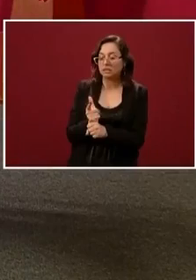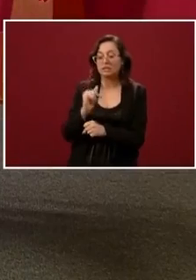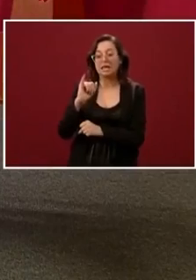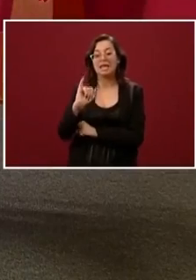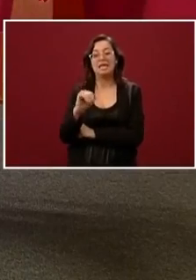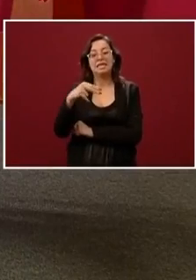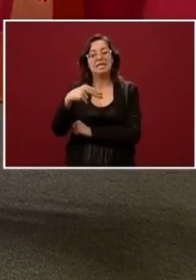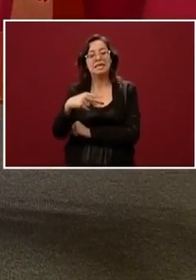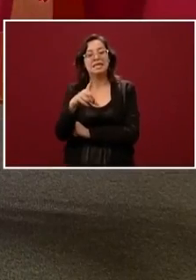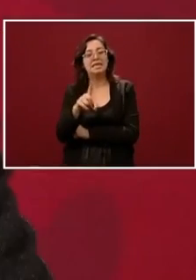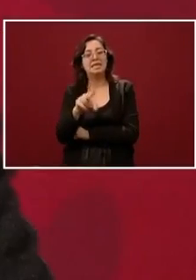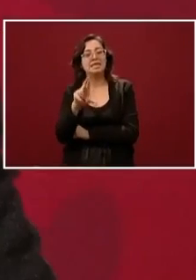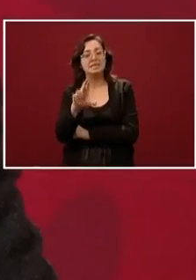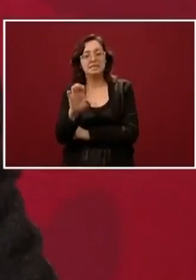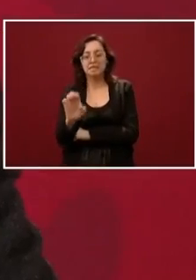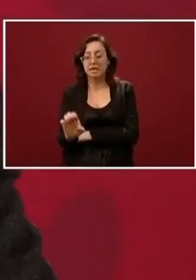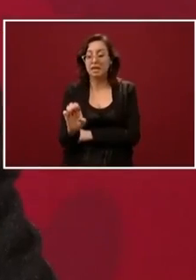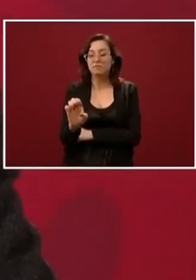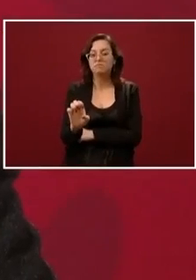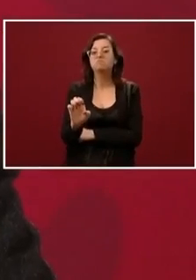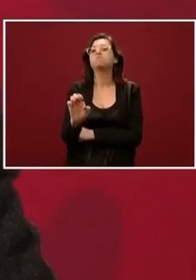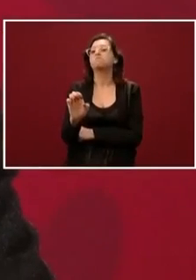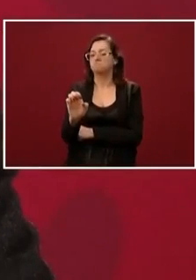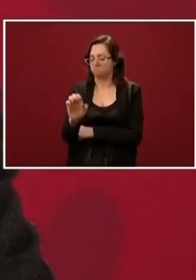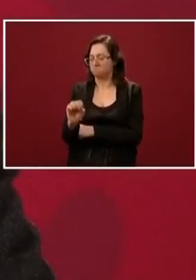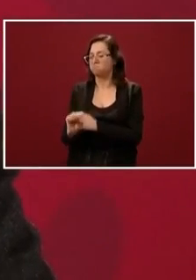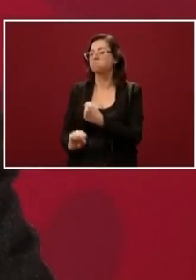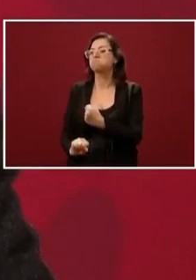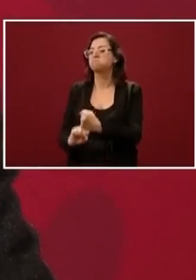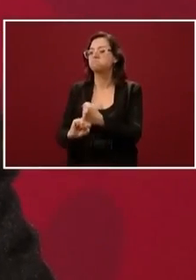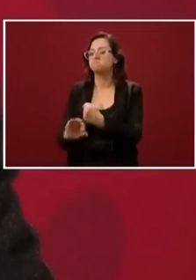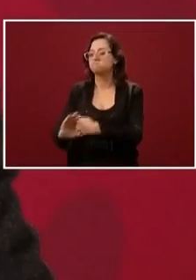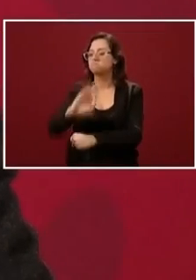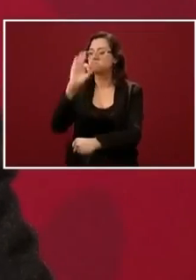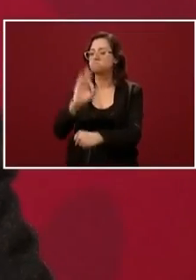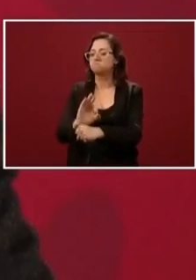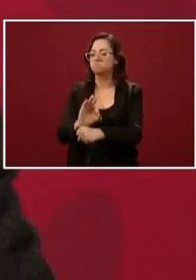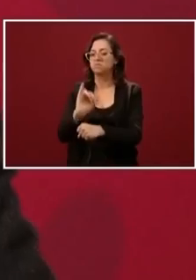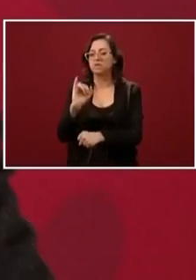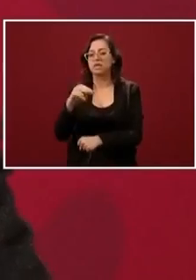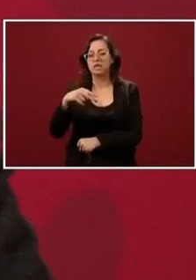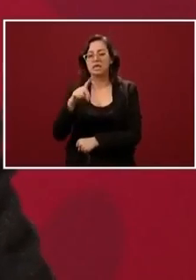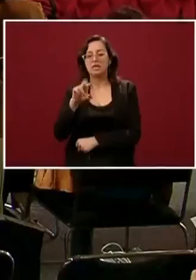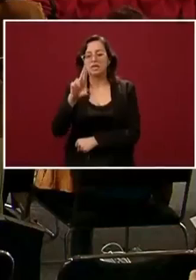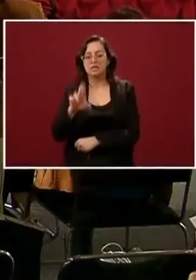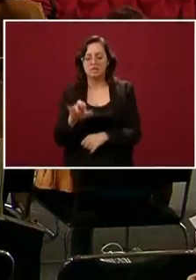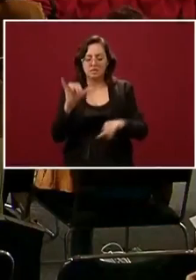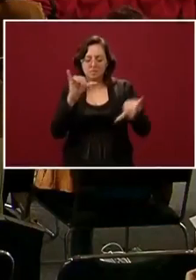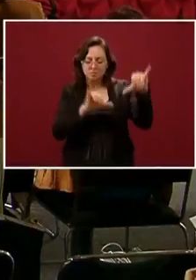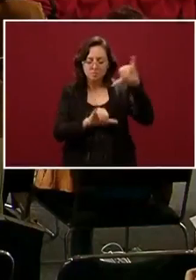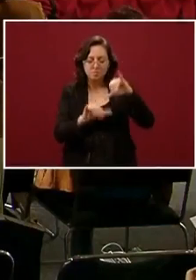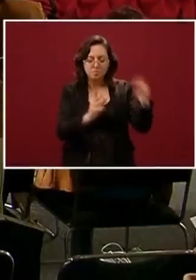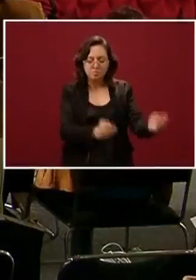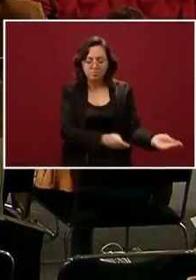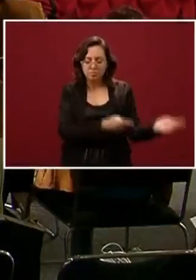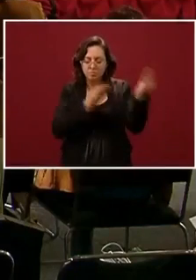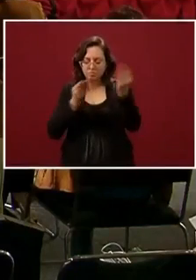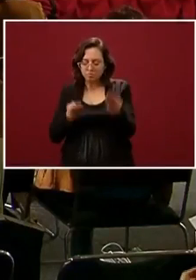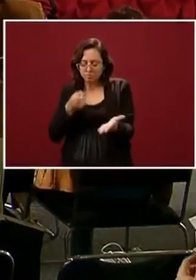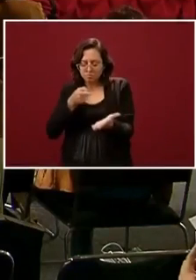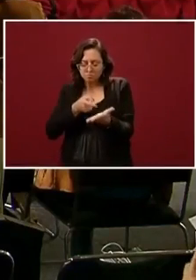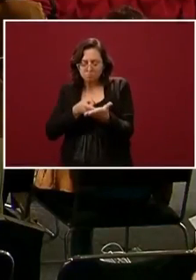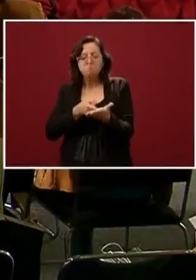INDRE, acredita. Entonces, el INDRE tiene la facultad de acreditar la competencia técnica de los